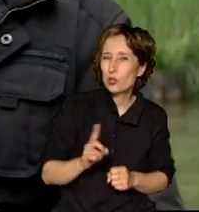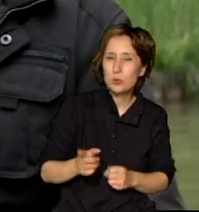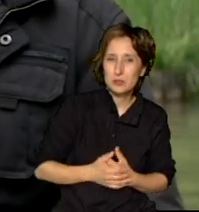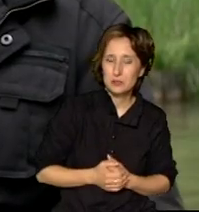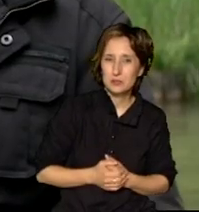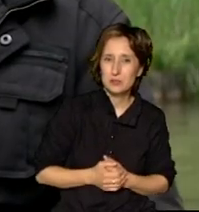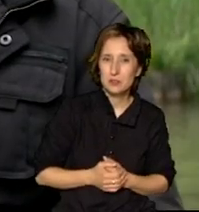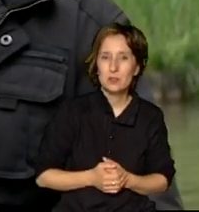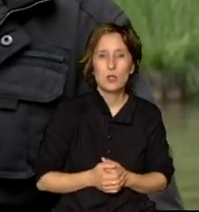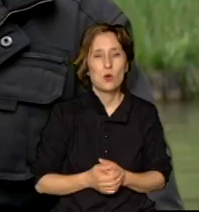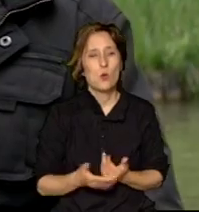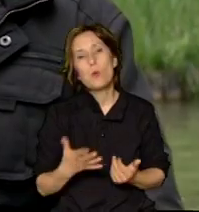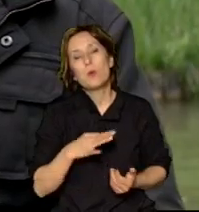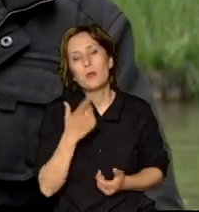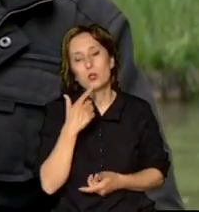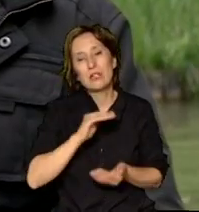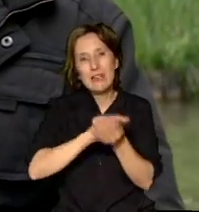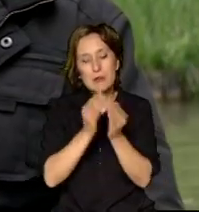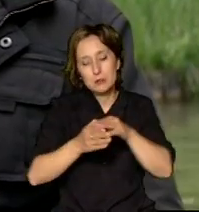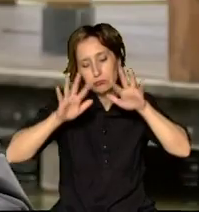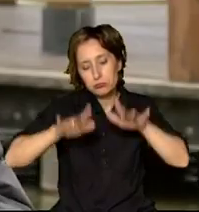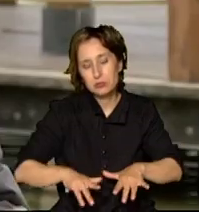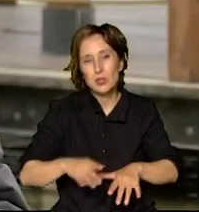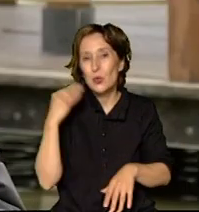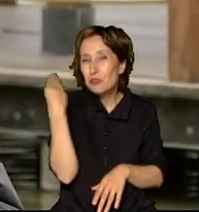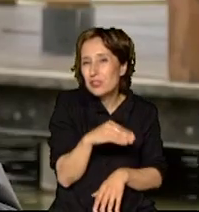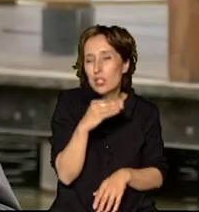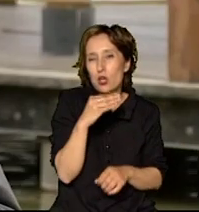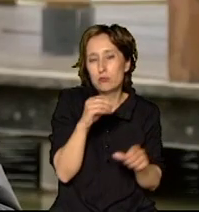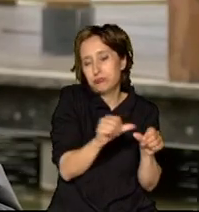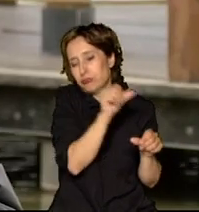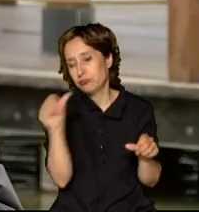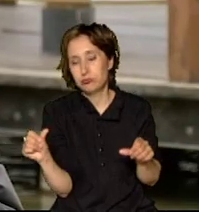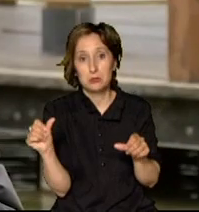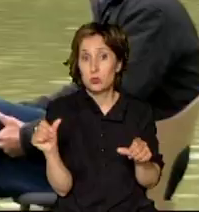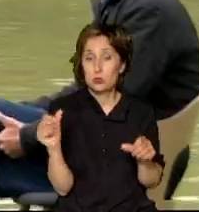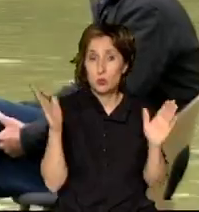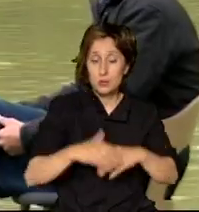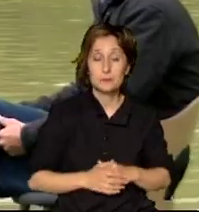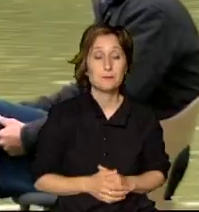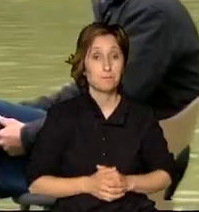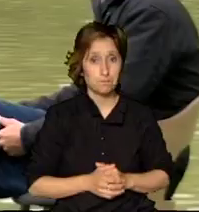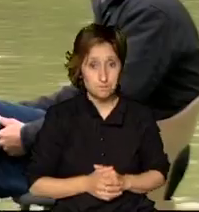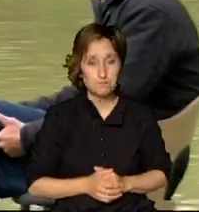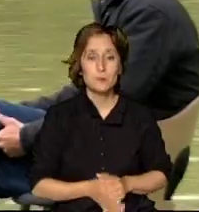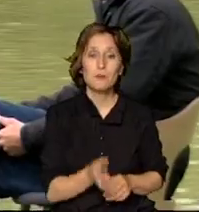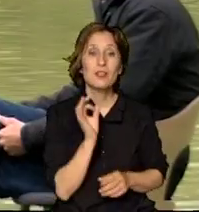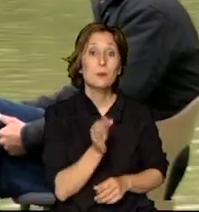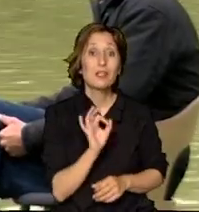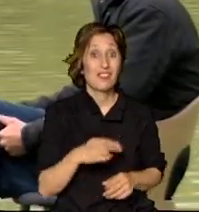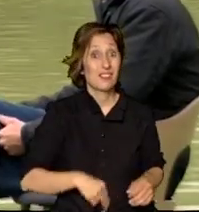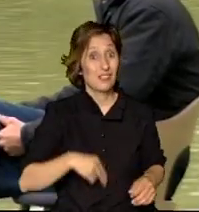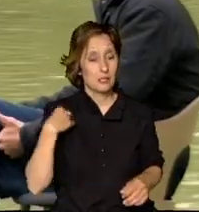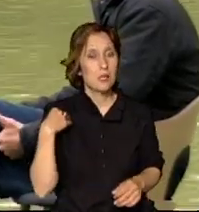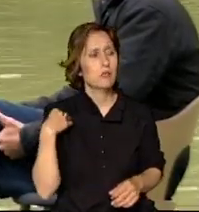no hemos visto nevar como otros años, no ha hecho un frío tantos días seguidos como otros años. Sí, es verdad que, bueno, en líneas